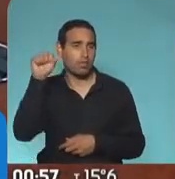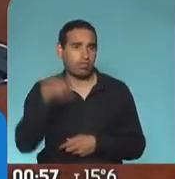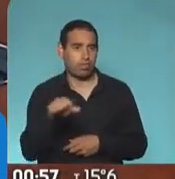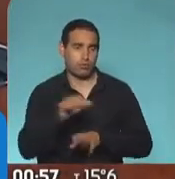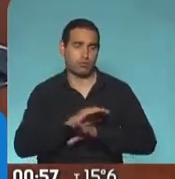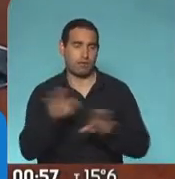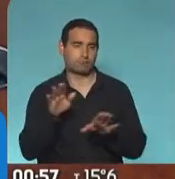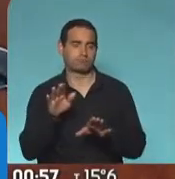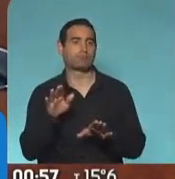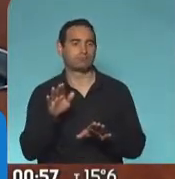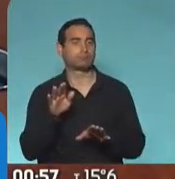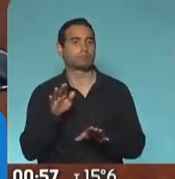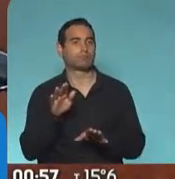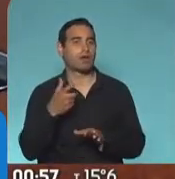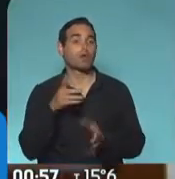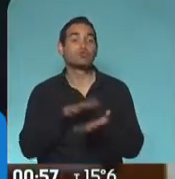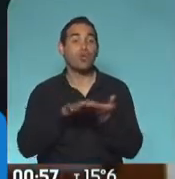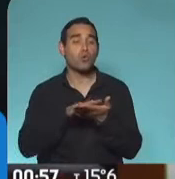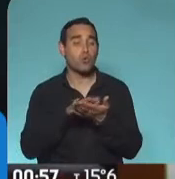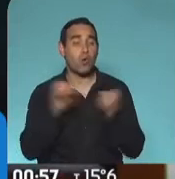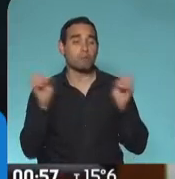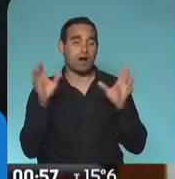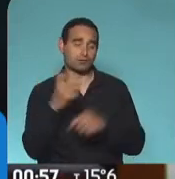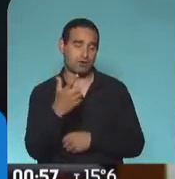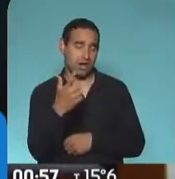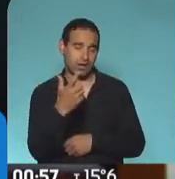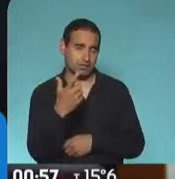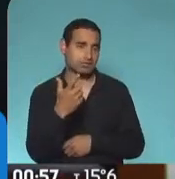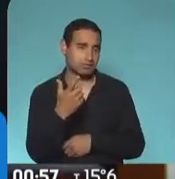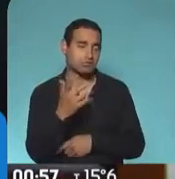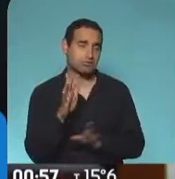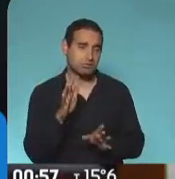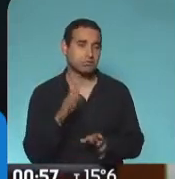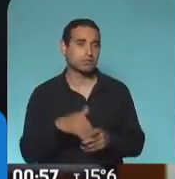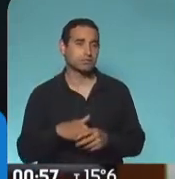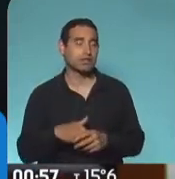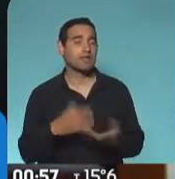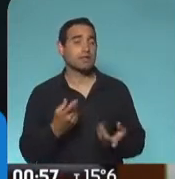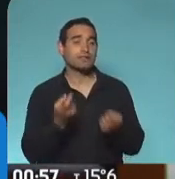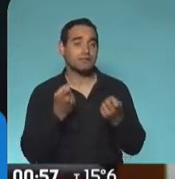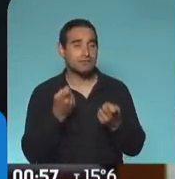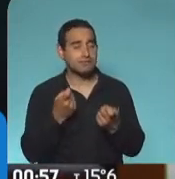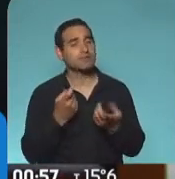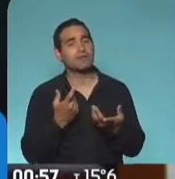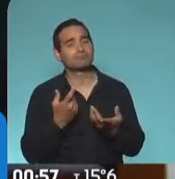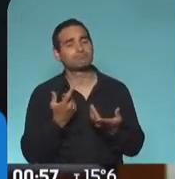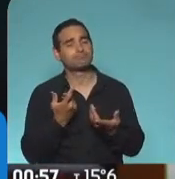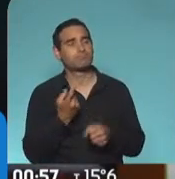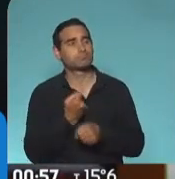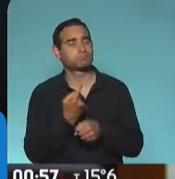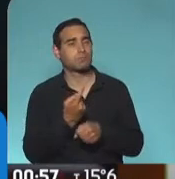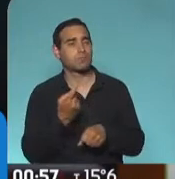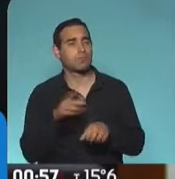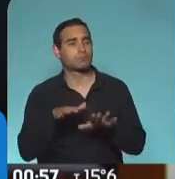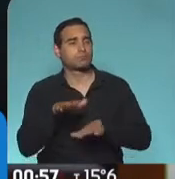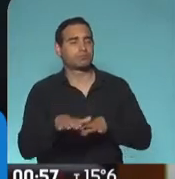economía que no hay soluciones mágicas en la situación en la que estamos y eso por un lado demanda dar un primer paso a lo que nuestro